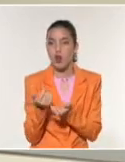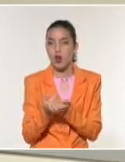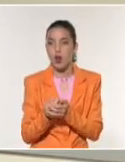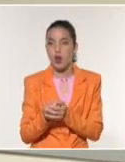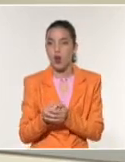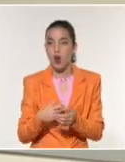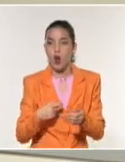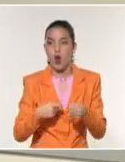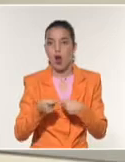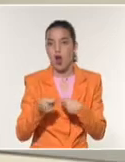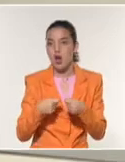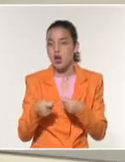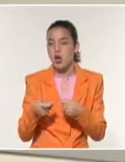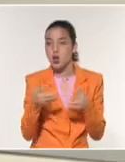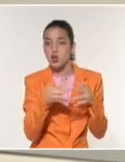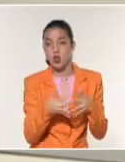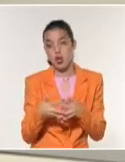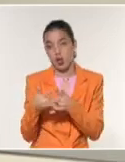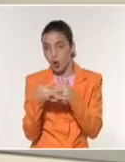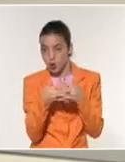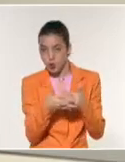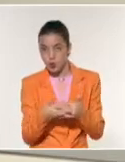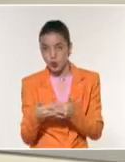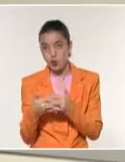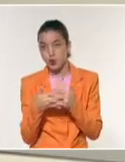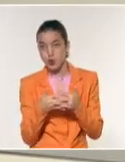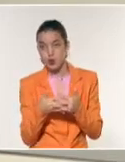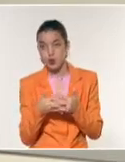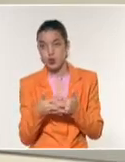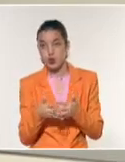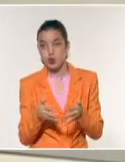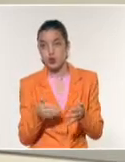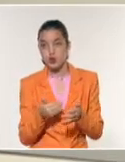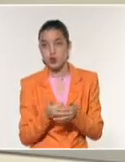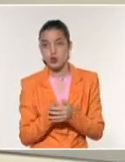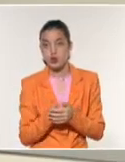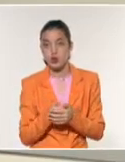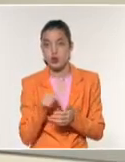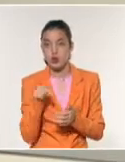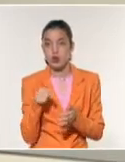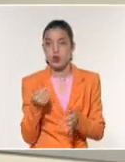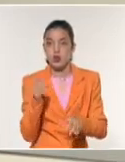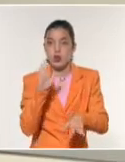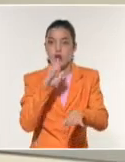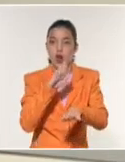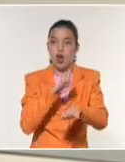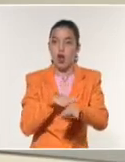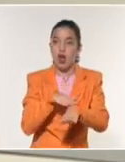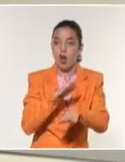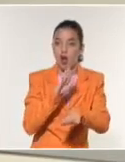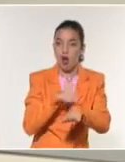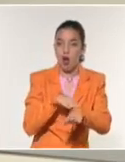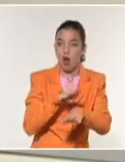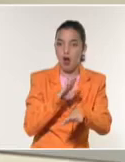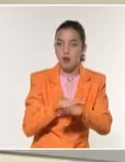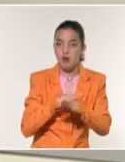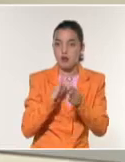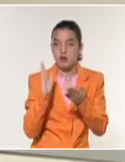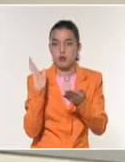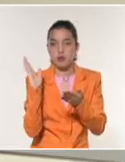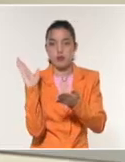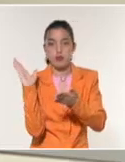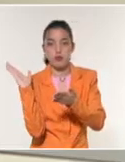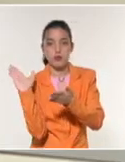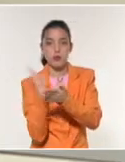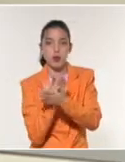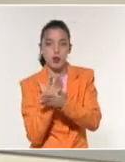oficina de los Estados Unidos, y aunque no es decir, esta no es la causa por la cual se le ha revocado,